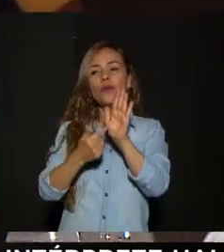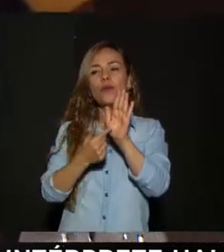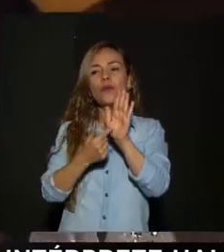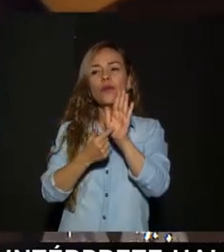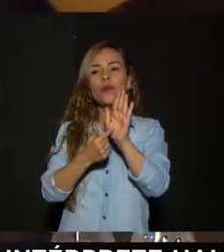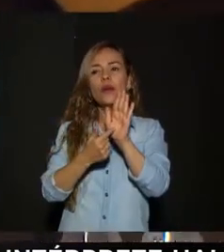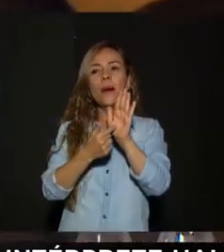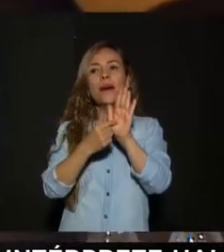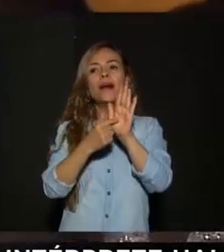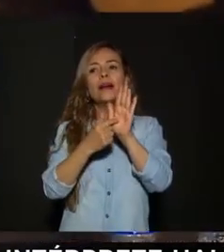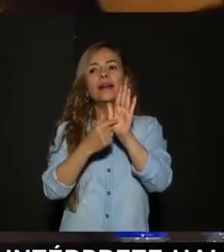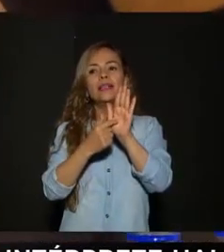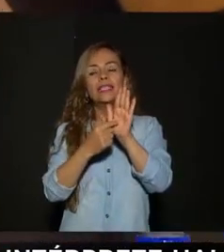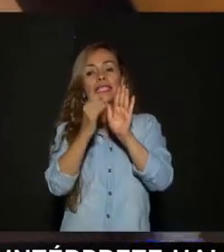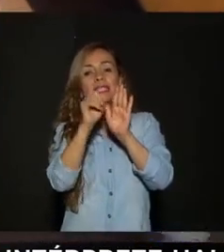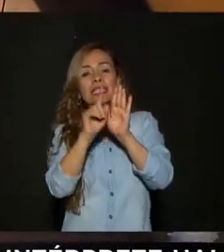sonido.